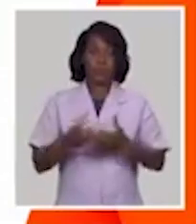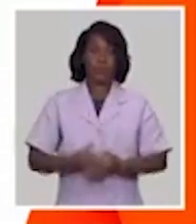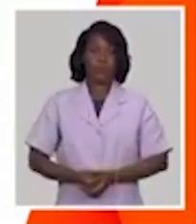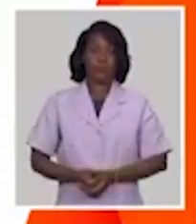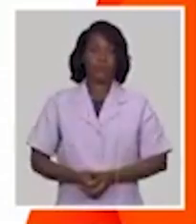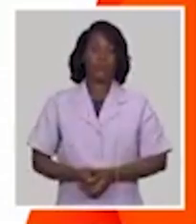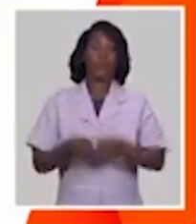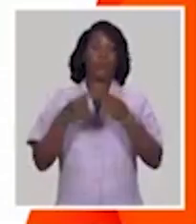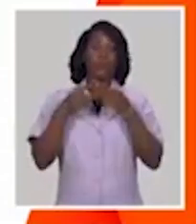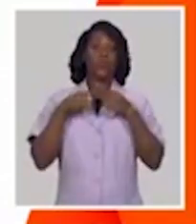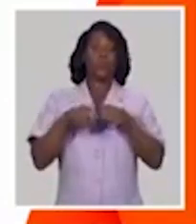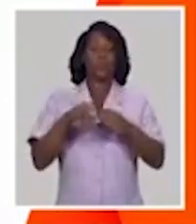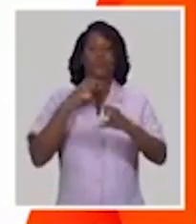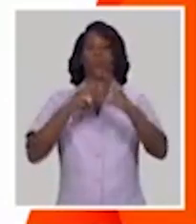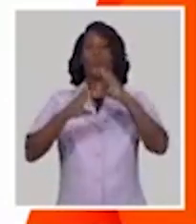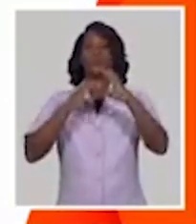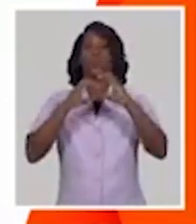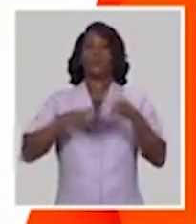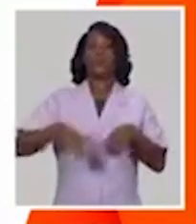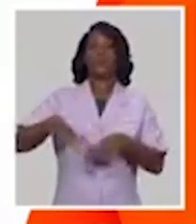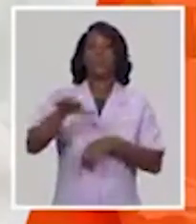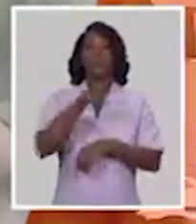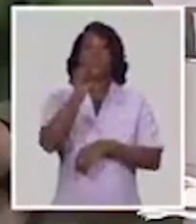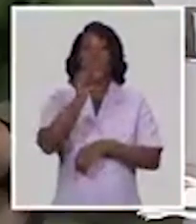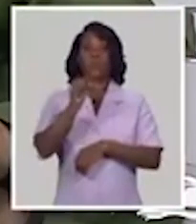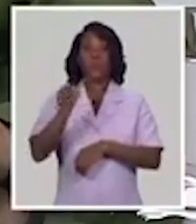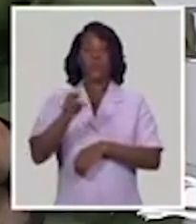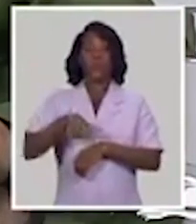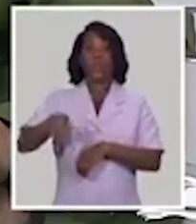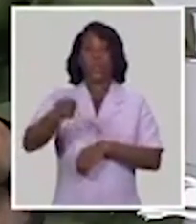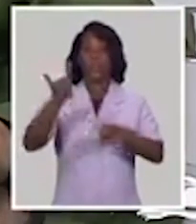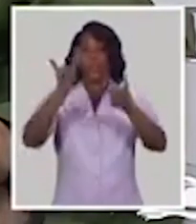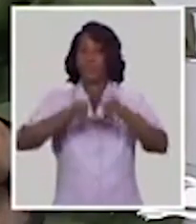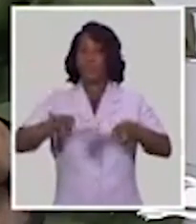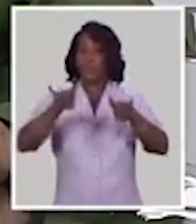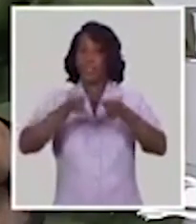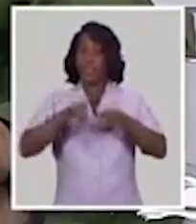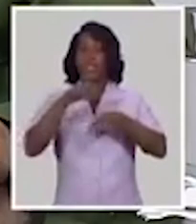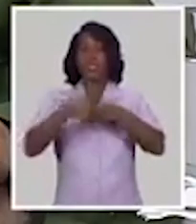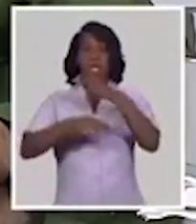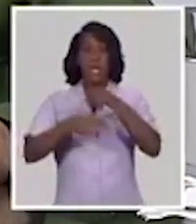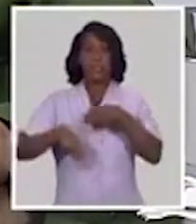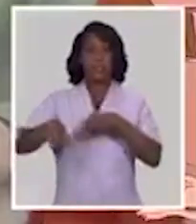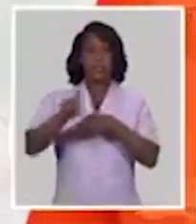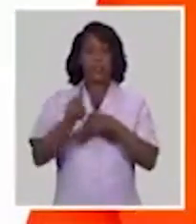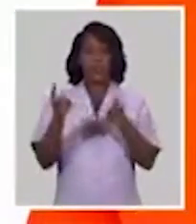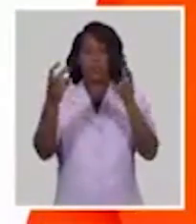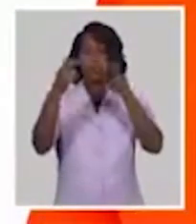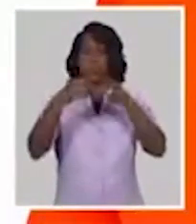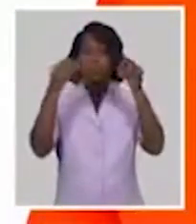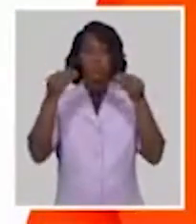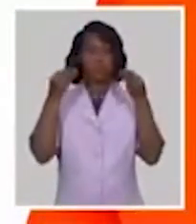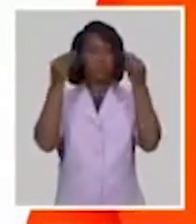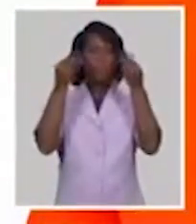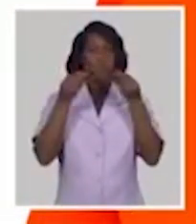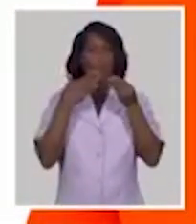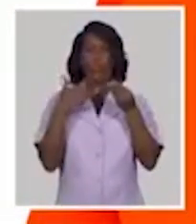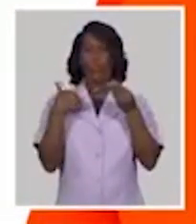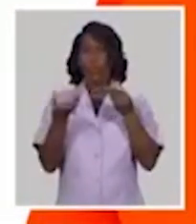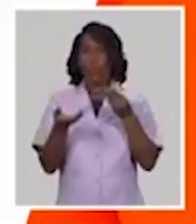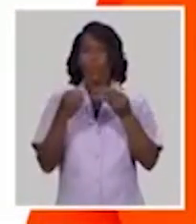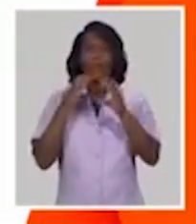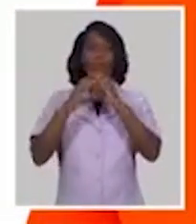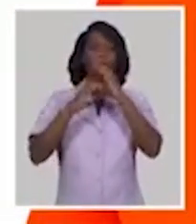de Comunicadores Sociales y la propia universidad, se elaboró y se perfeccionó una campaña de